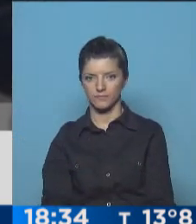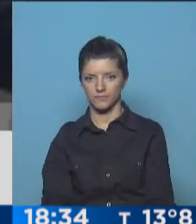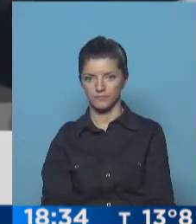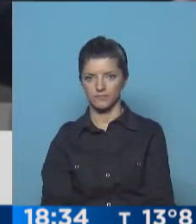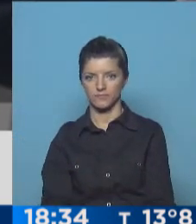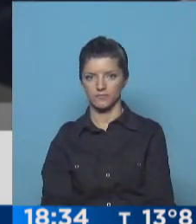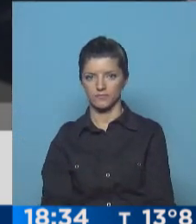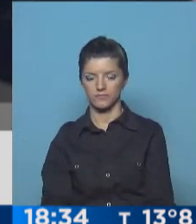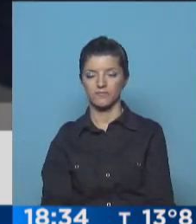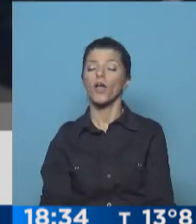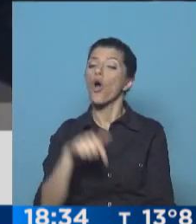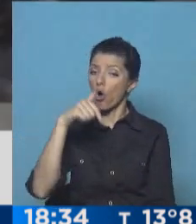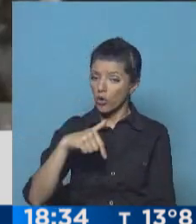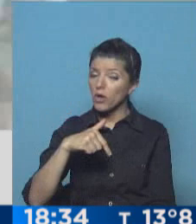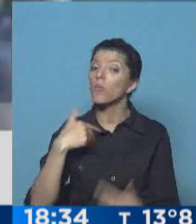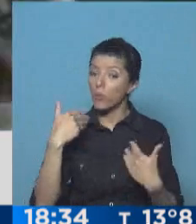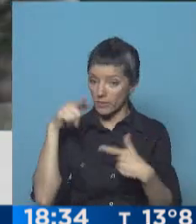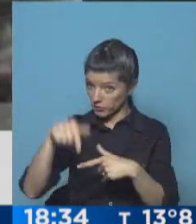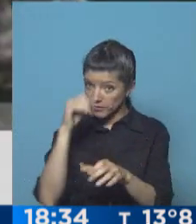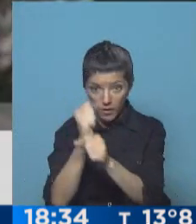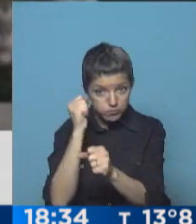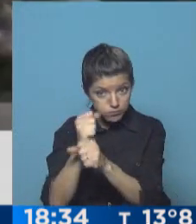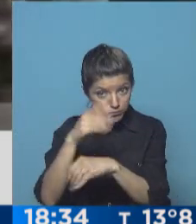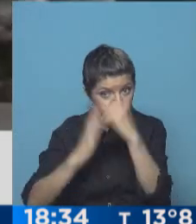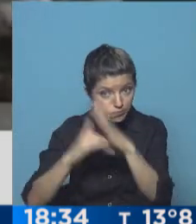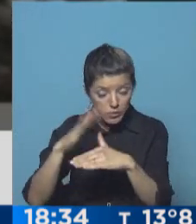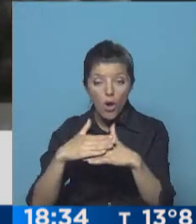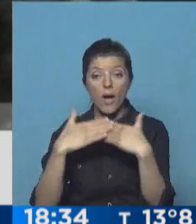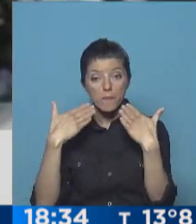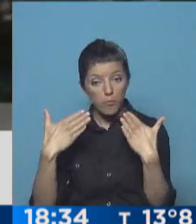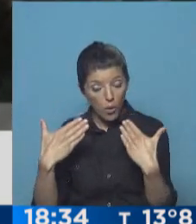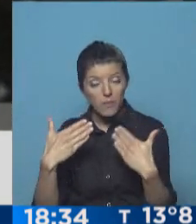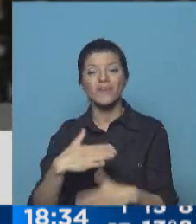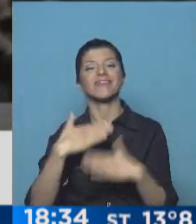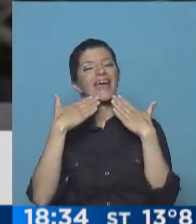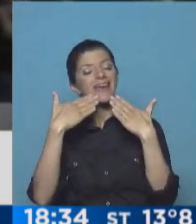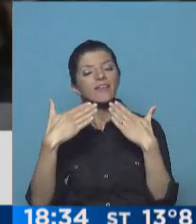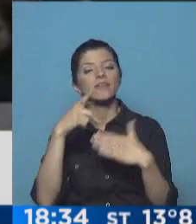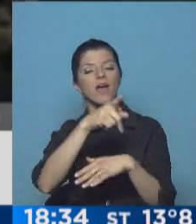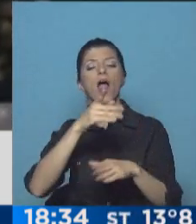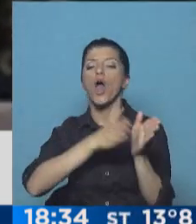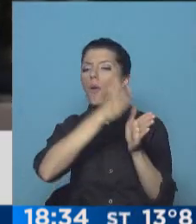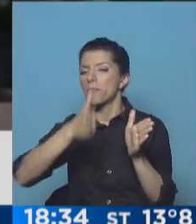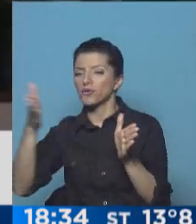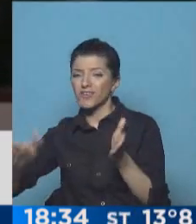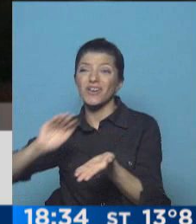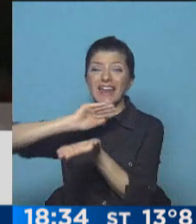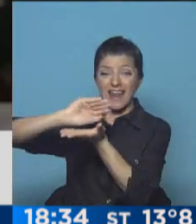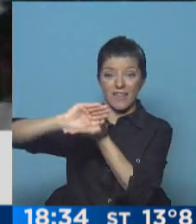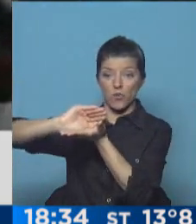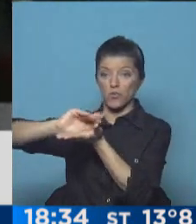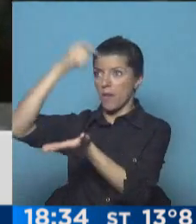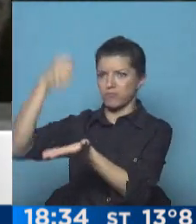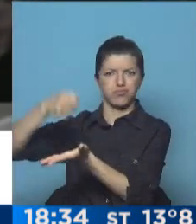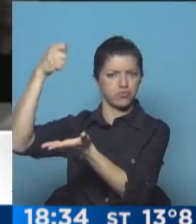Podemos hoy encarar esta obra por la gigantesca tarea del proceso de desendeudamiento de la